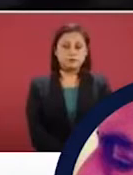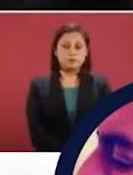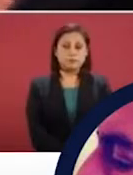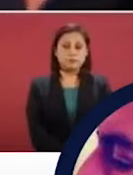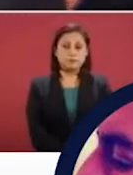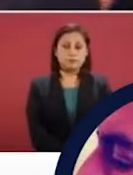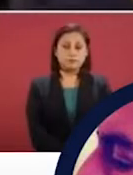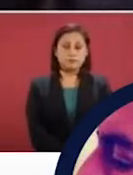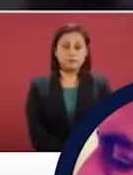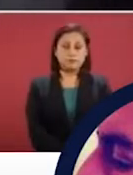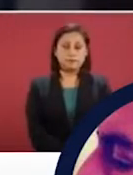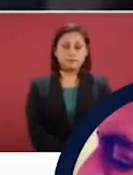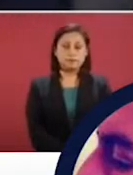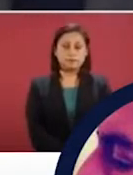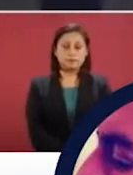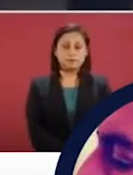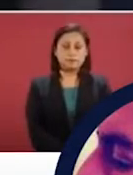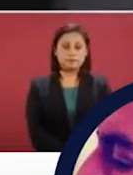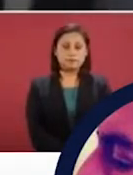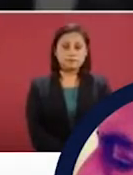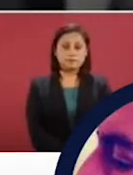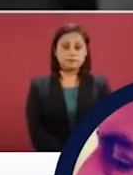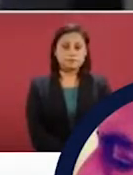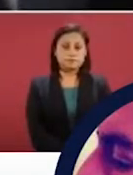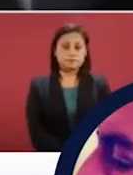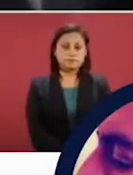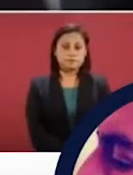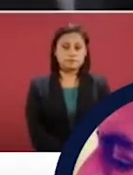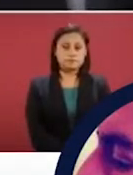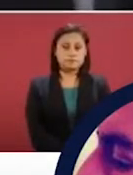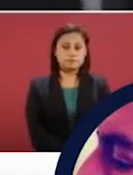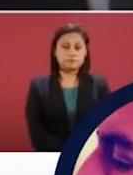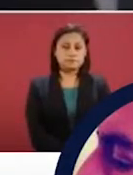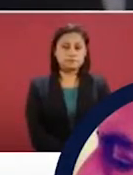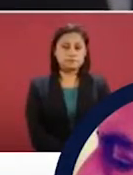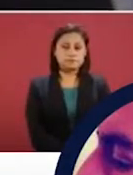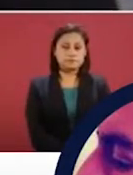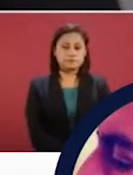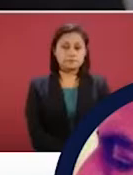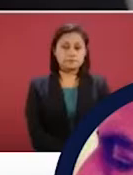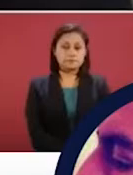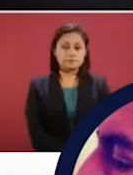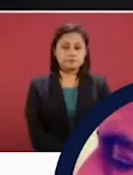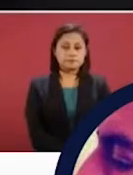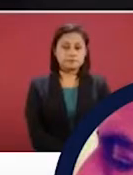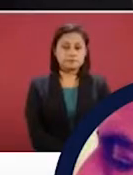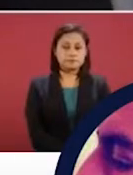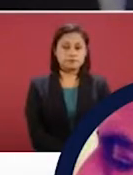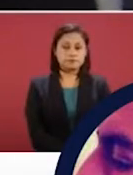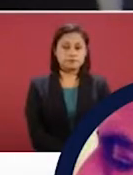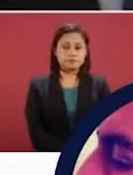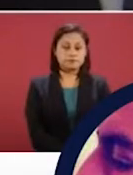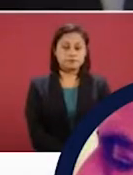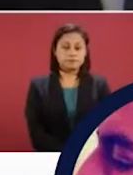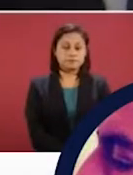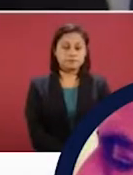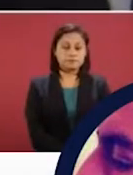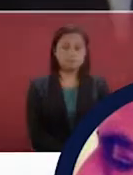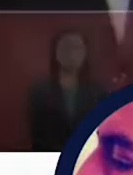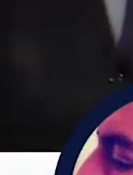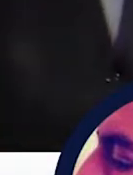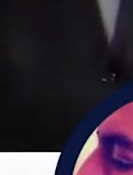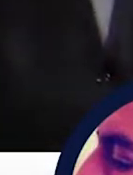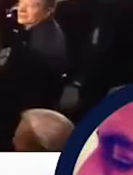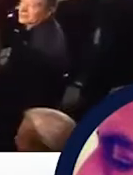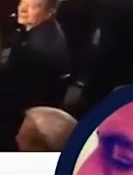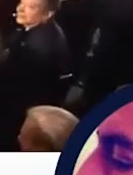metro y por ahí se está planeando ya un segundo piso en lo que es la salida de los Indios Verdes hacia Pachuca. Oye, Alberto, ¿y cómo viste ahí la